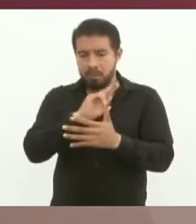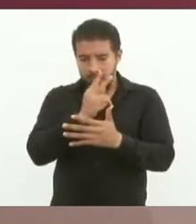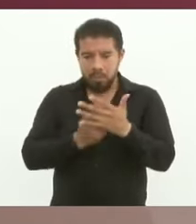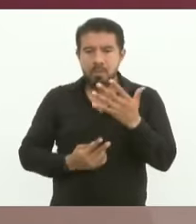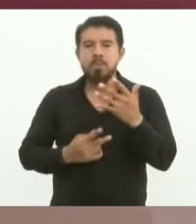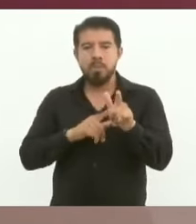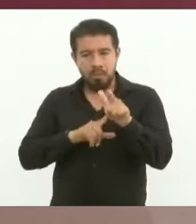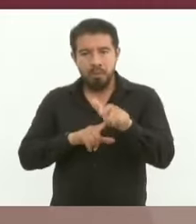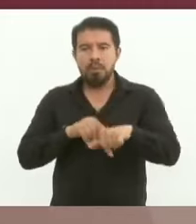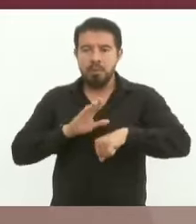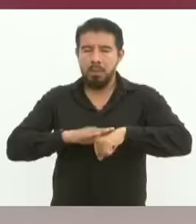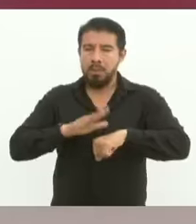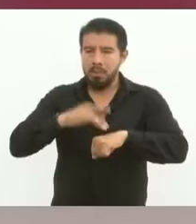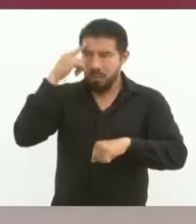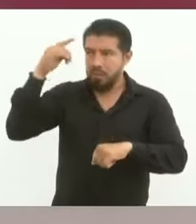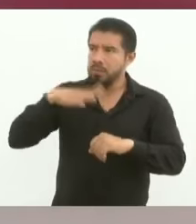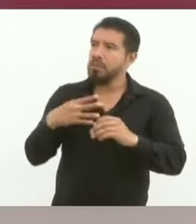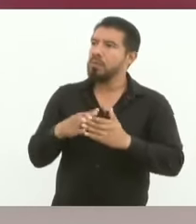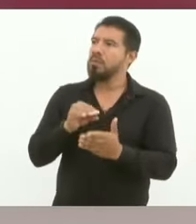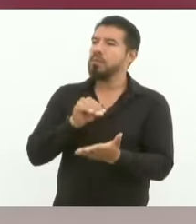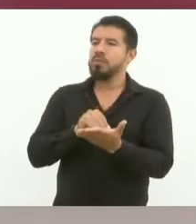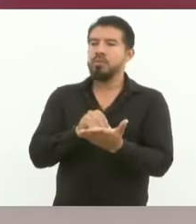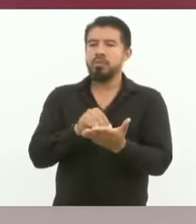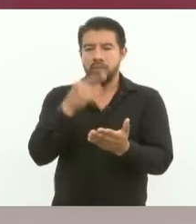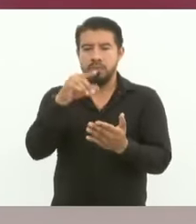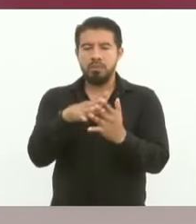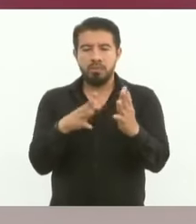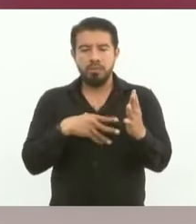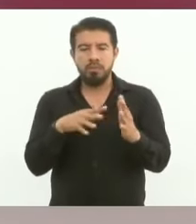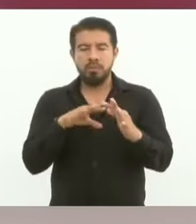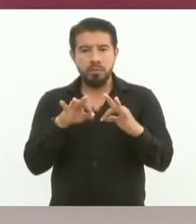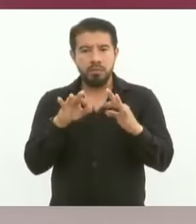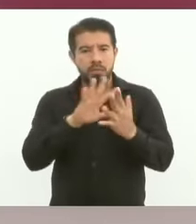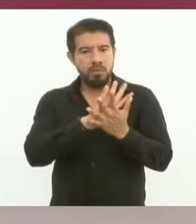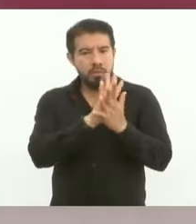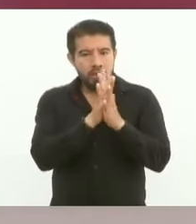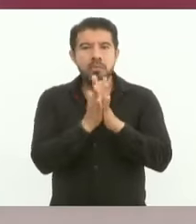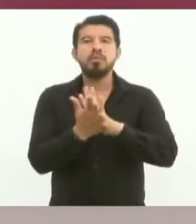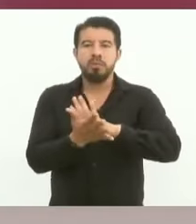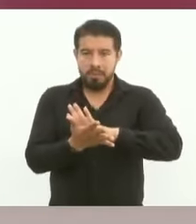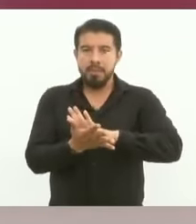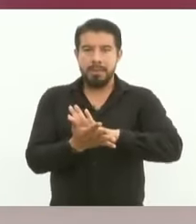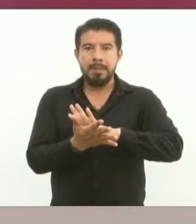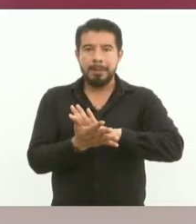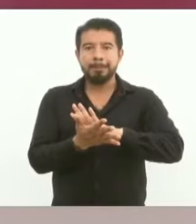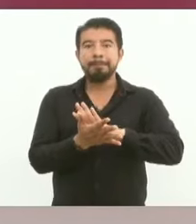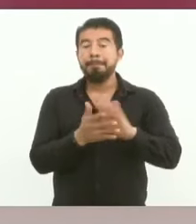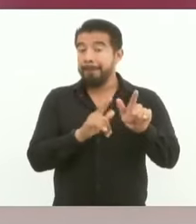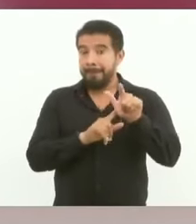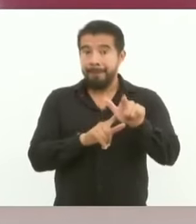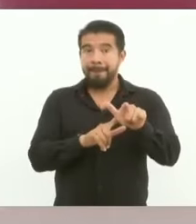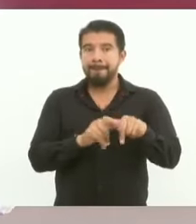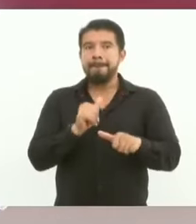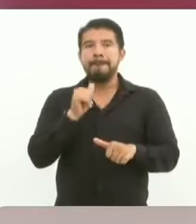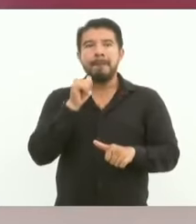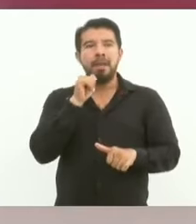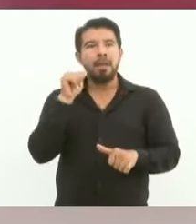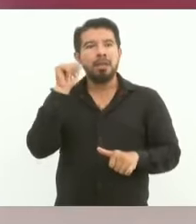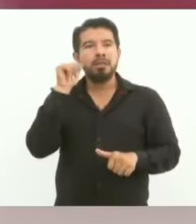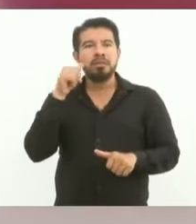dar continuidad a la transformación. Esa es una garantía. Ayer,